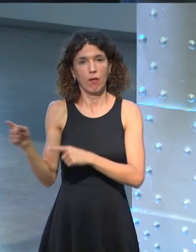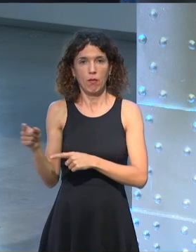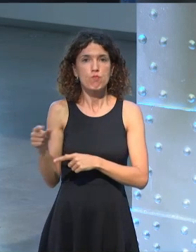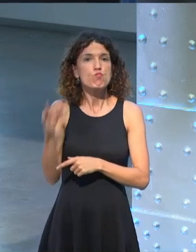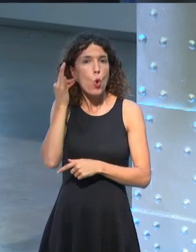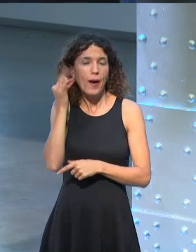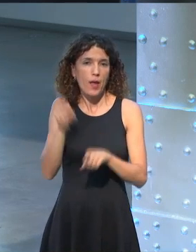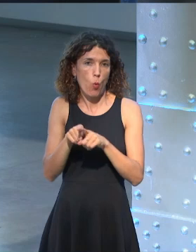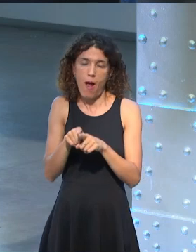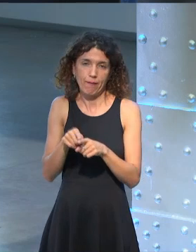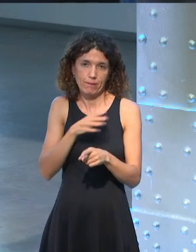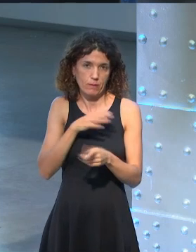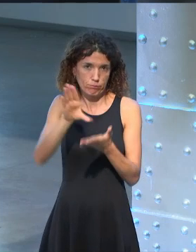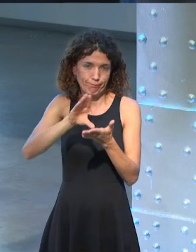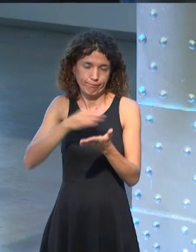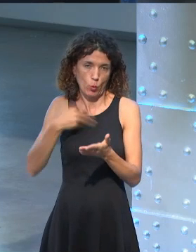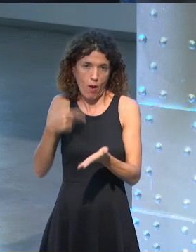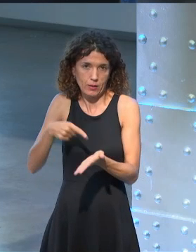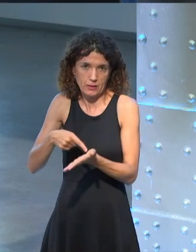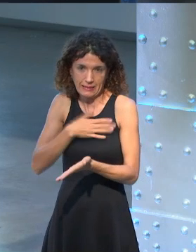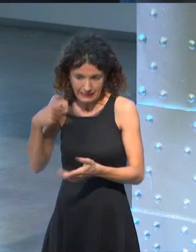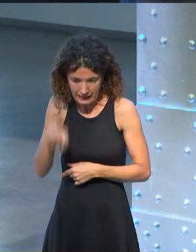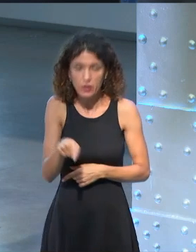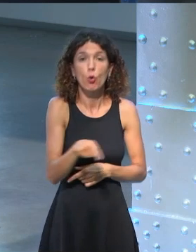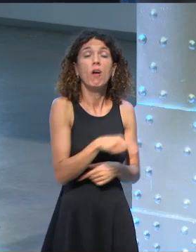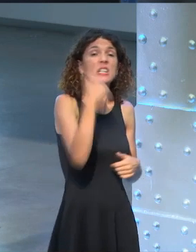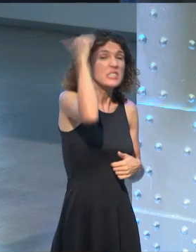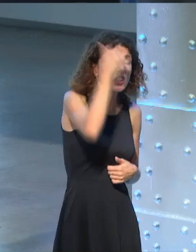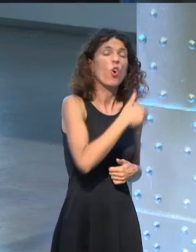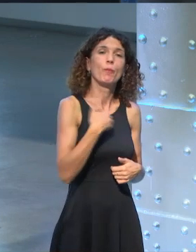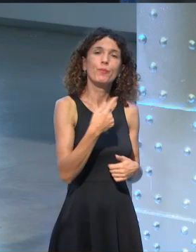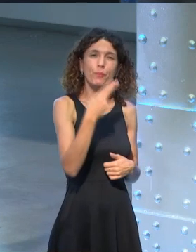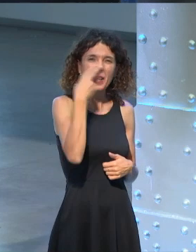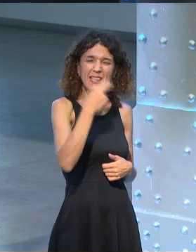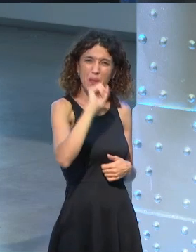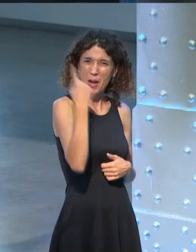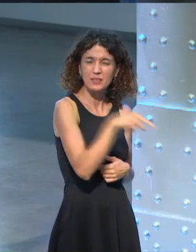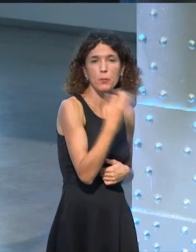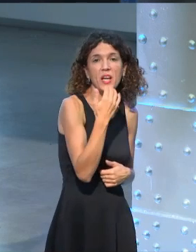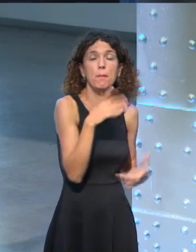muchísimo las chicas, ¿no? Sin embargo, los chicos remarcan más aspectos que tienen más que ver con el